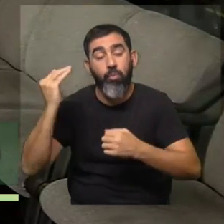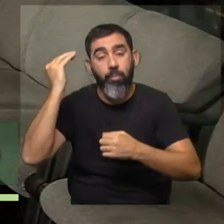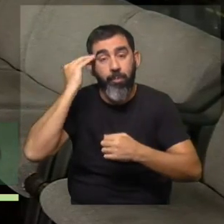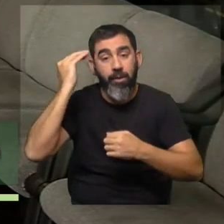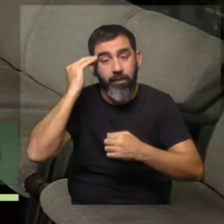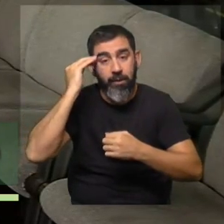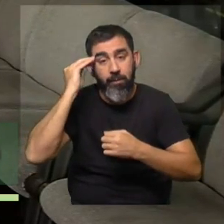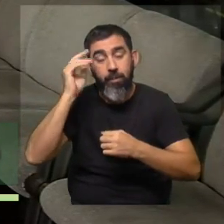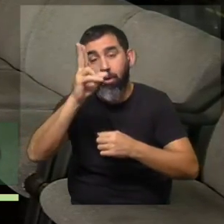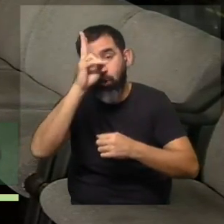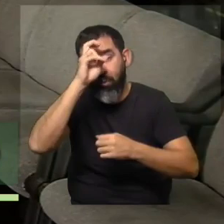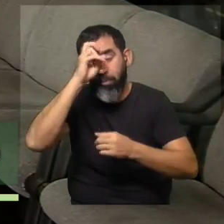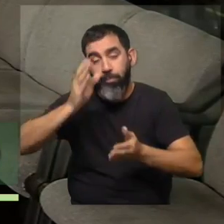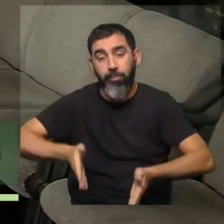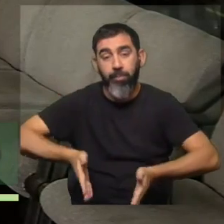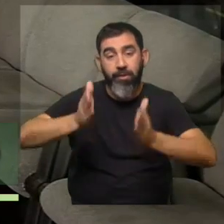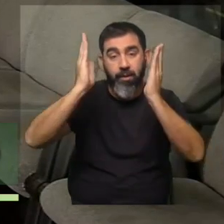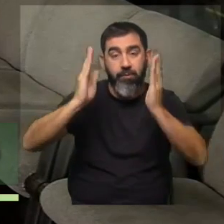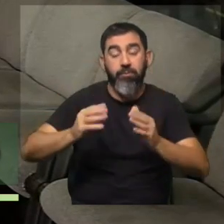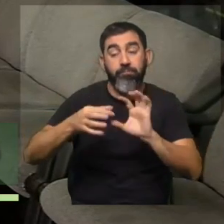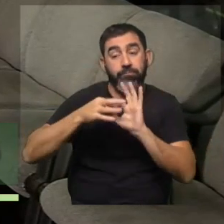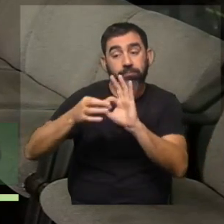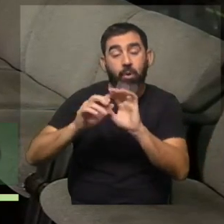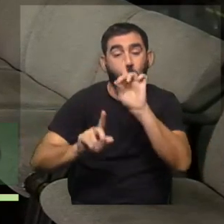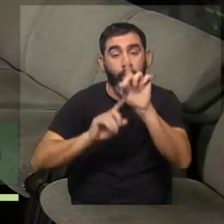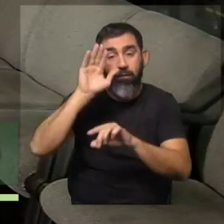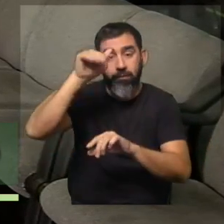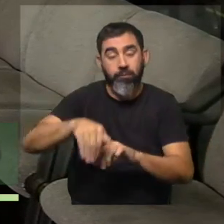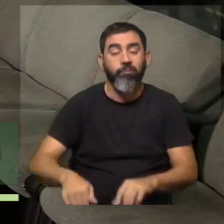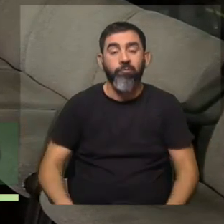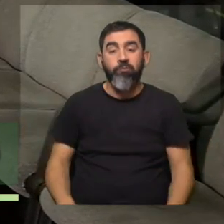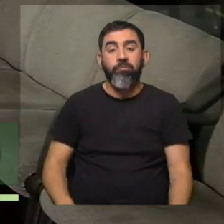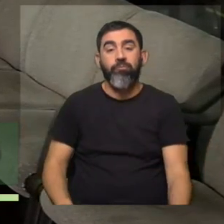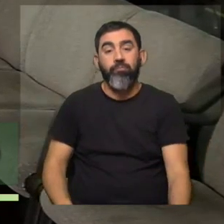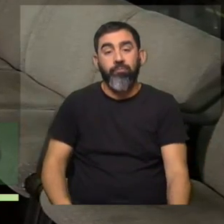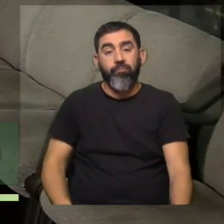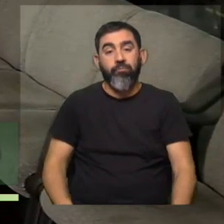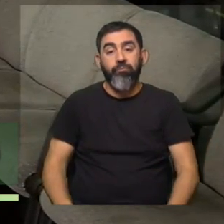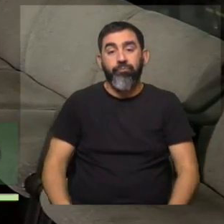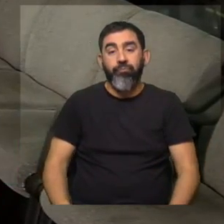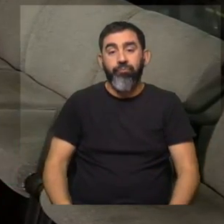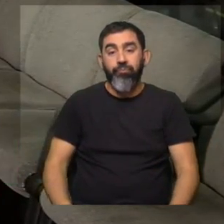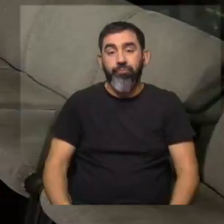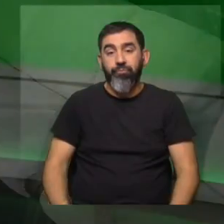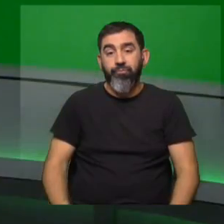para el hospital de clínicas que de pende de la propiedad Universidad de la república